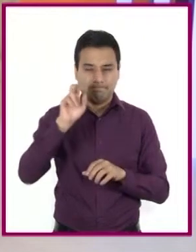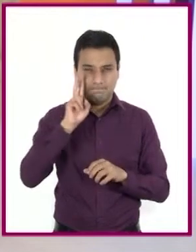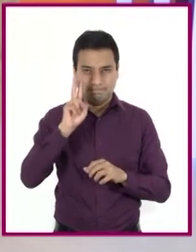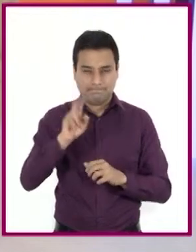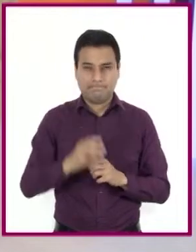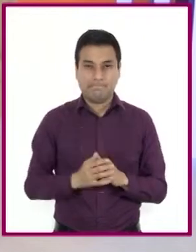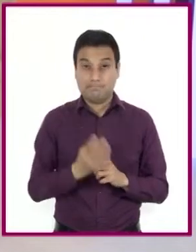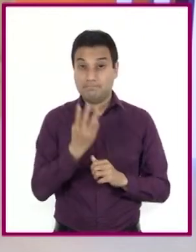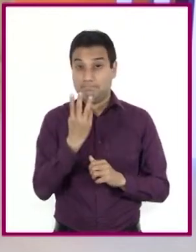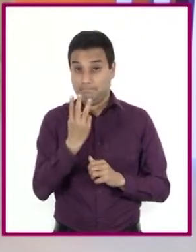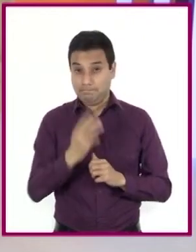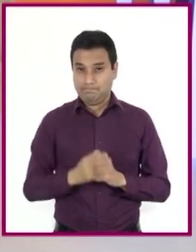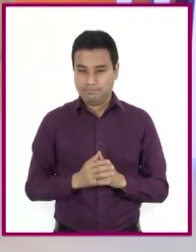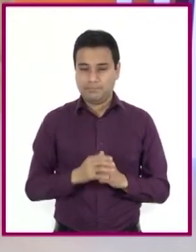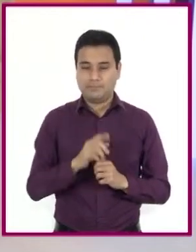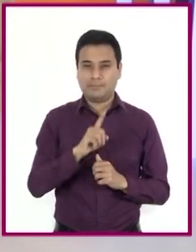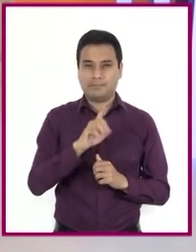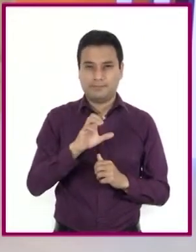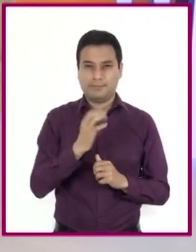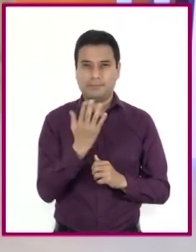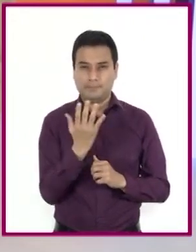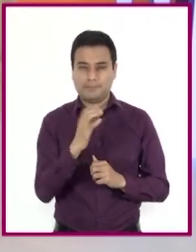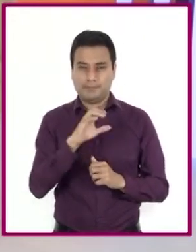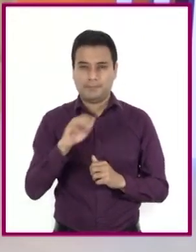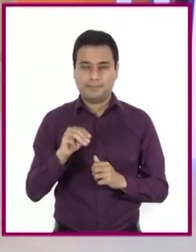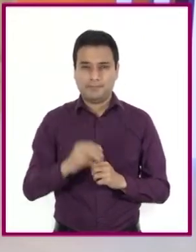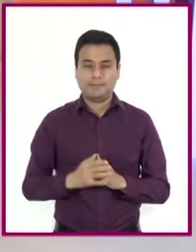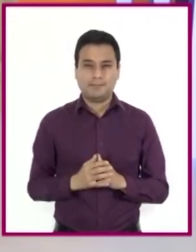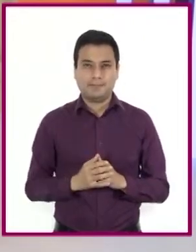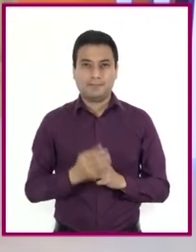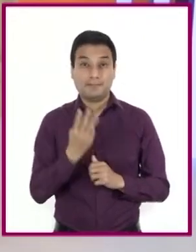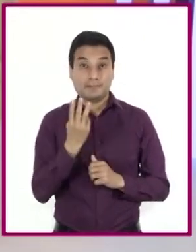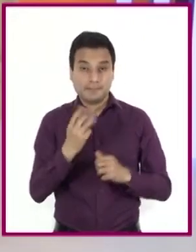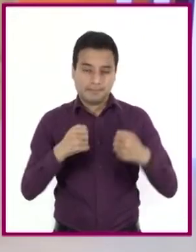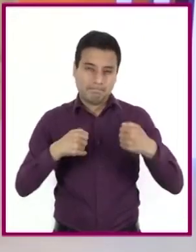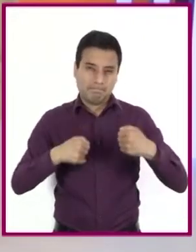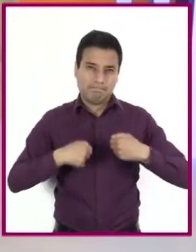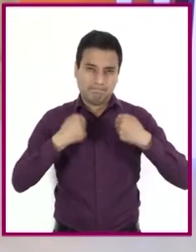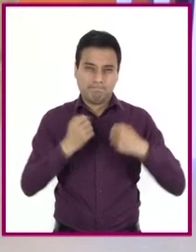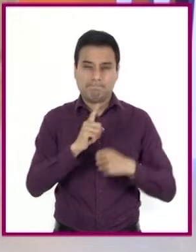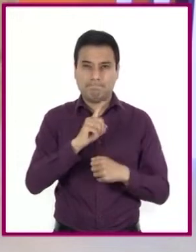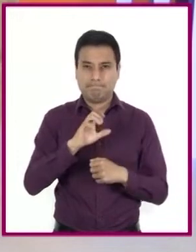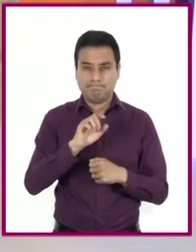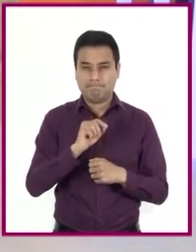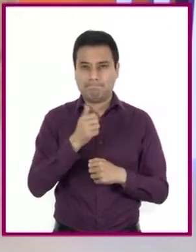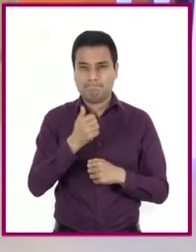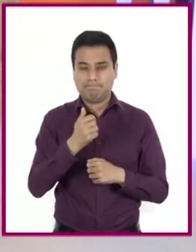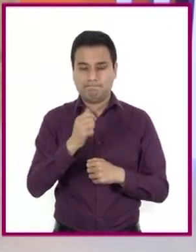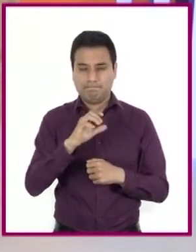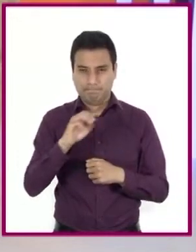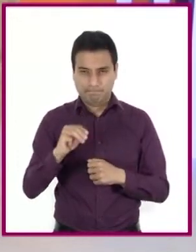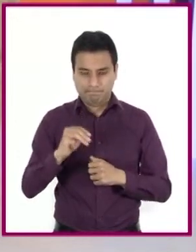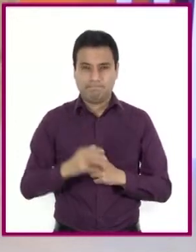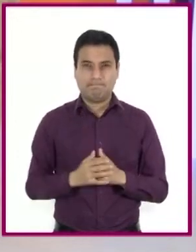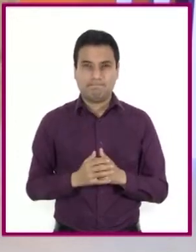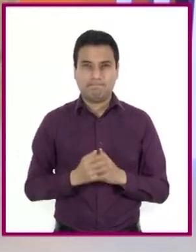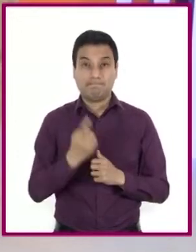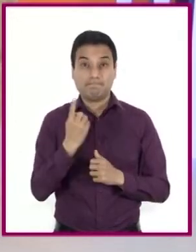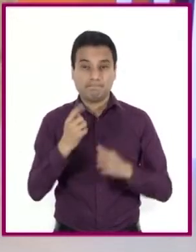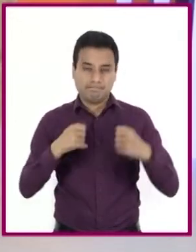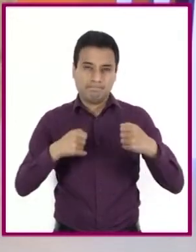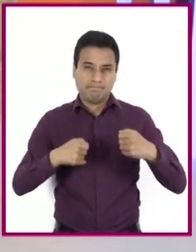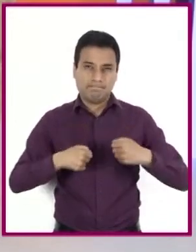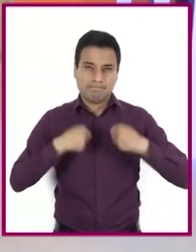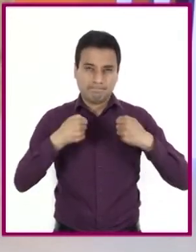3 jugadores miden 150 centímetros, 3 miden 176 centímetros, un